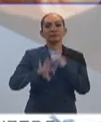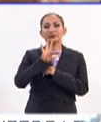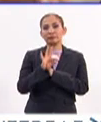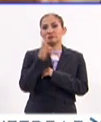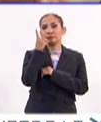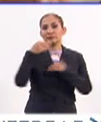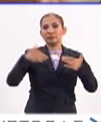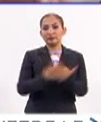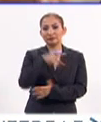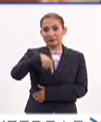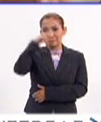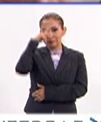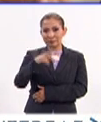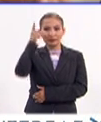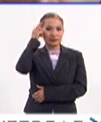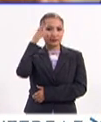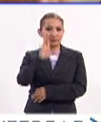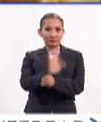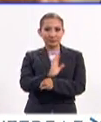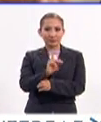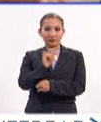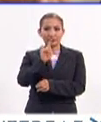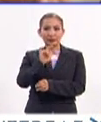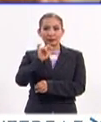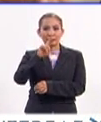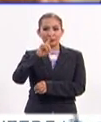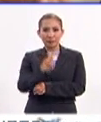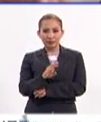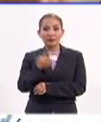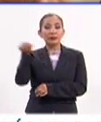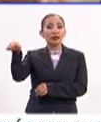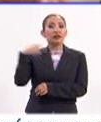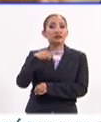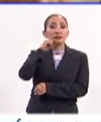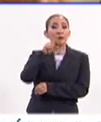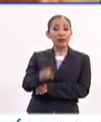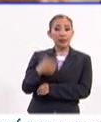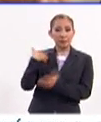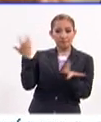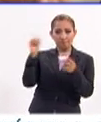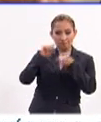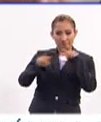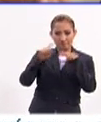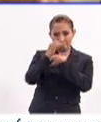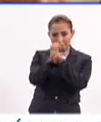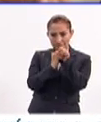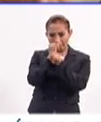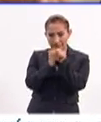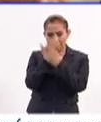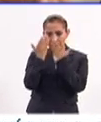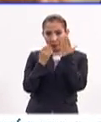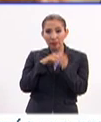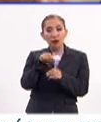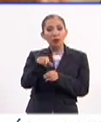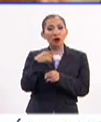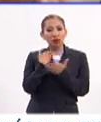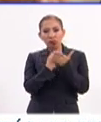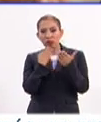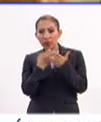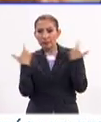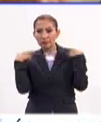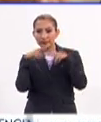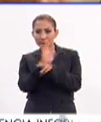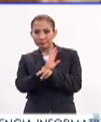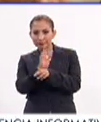En 1942 nace en México el director de cine Paul Leduc, quien además de realizar diversos estudios, trabaja como crítico